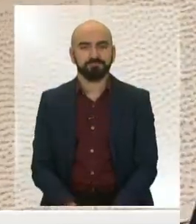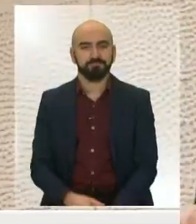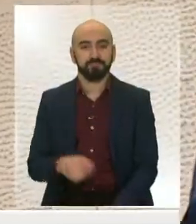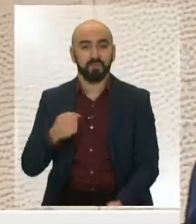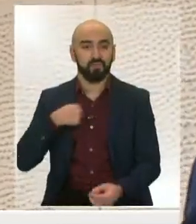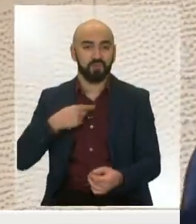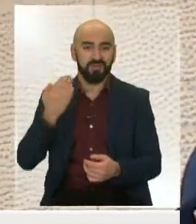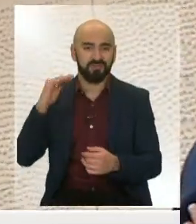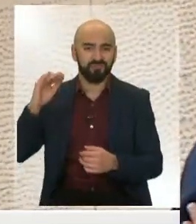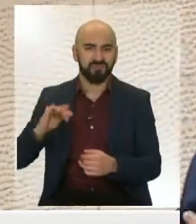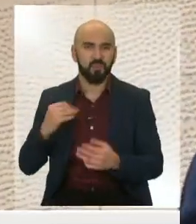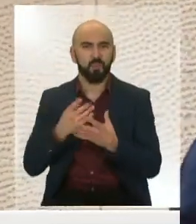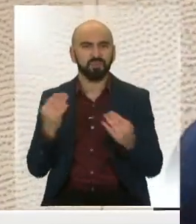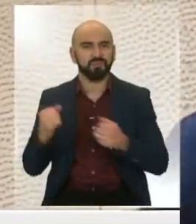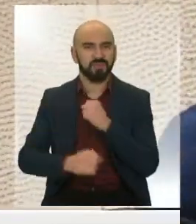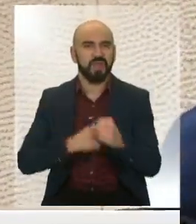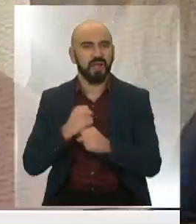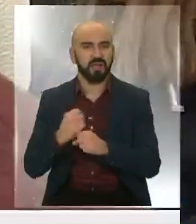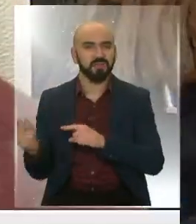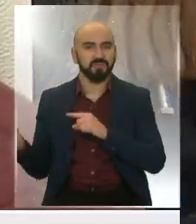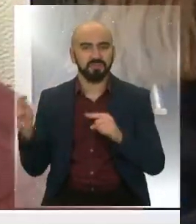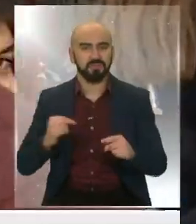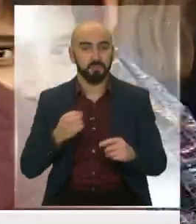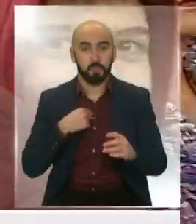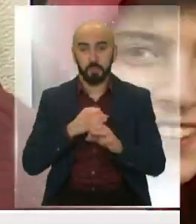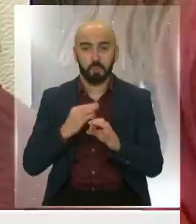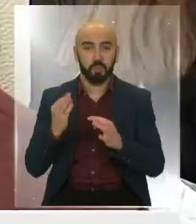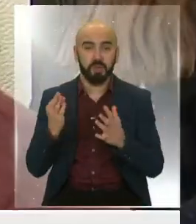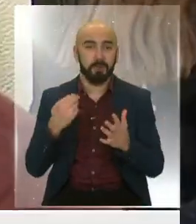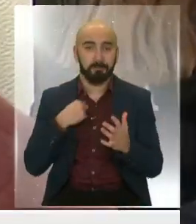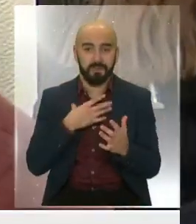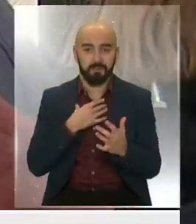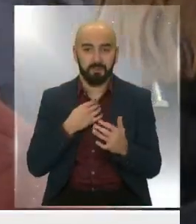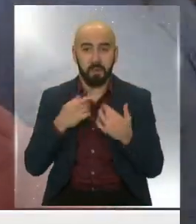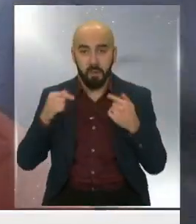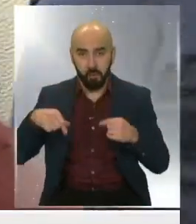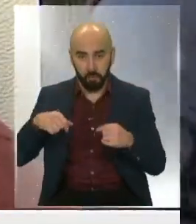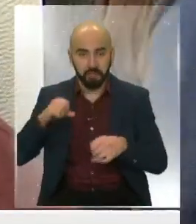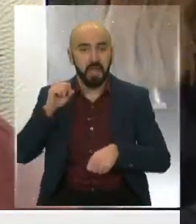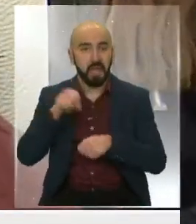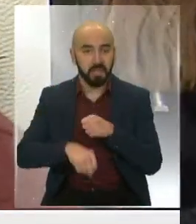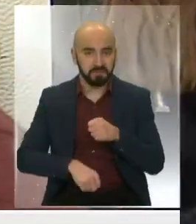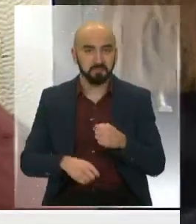chico muchos años y no había traído nunca los míos. Y hoy fue el día que aceptaron venir,